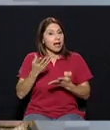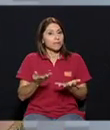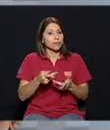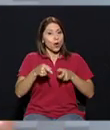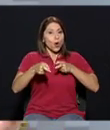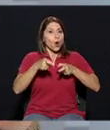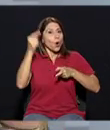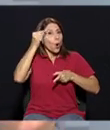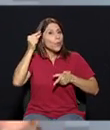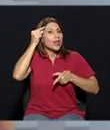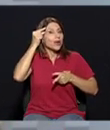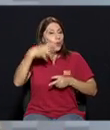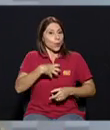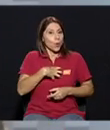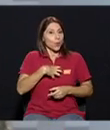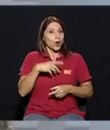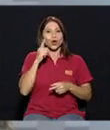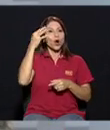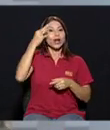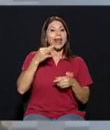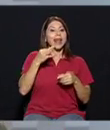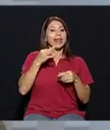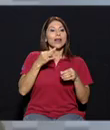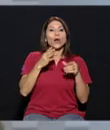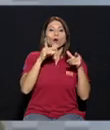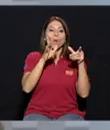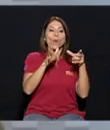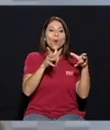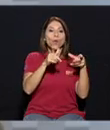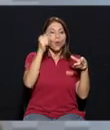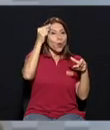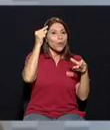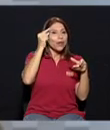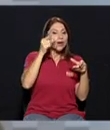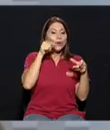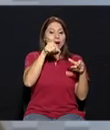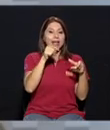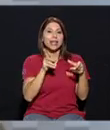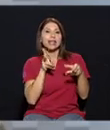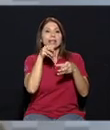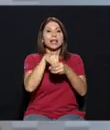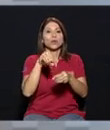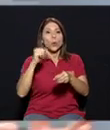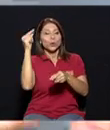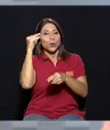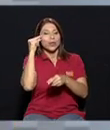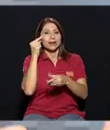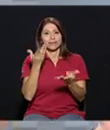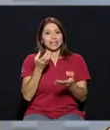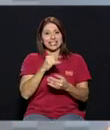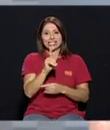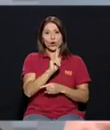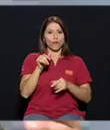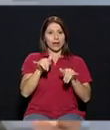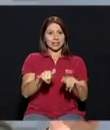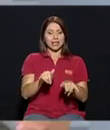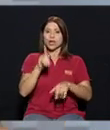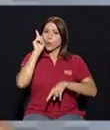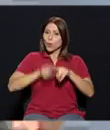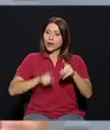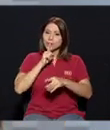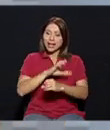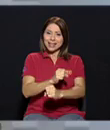creer que es un Estado dentro de otro Estado, pues no podríamos garantizar que los profesores, las profesoras,